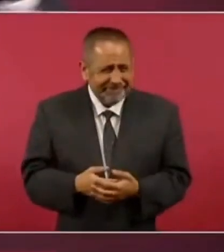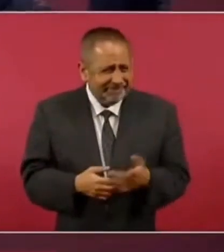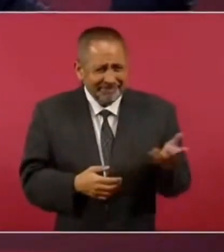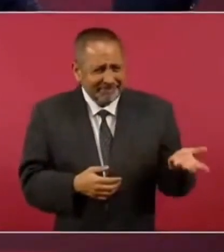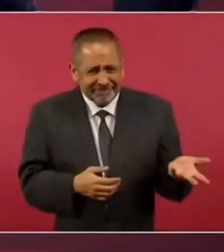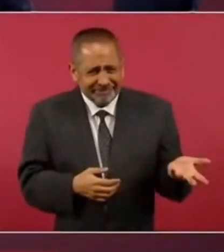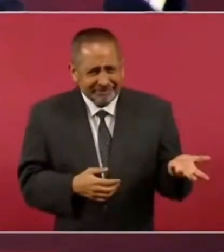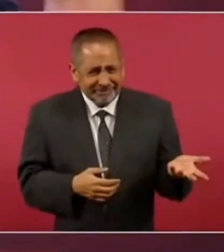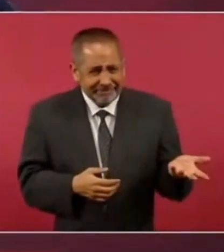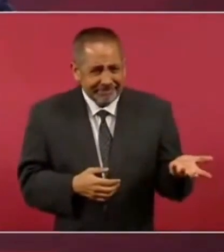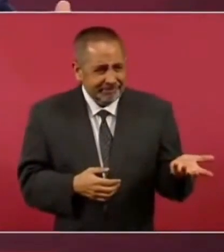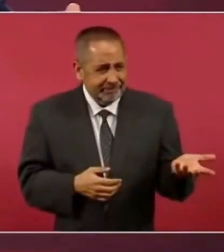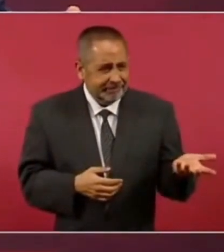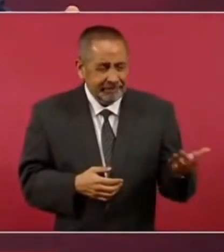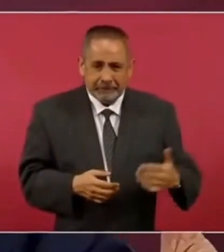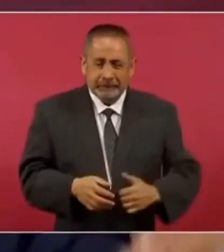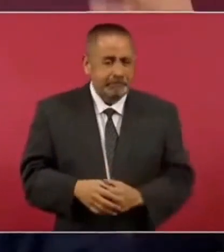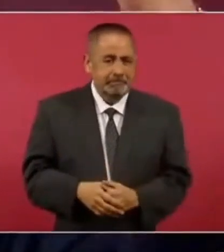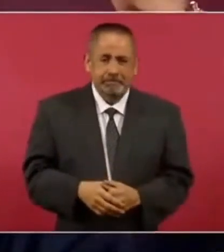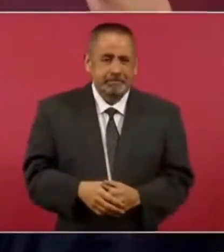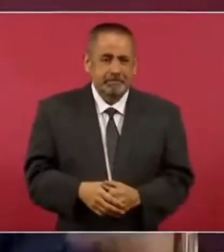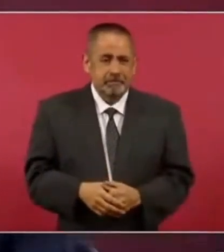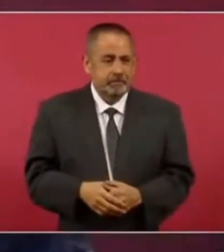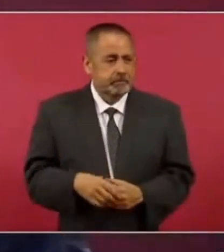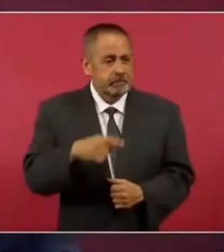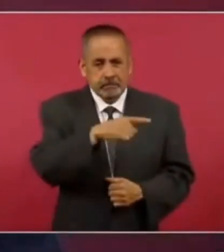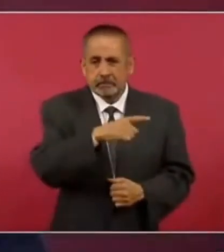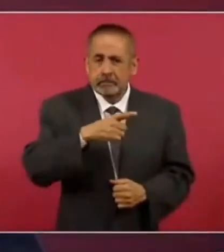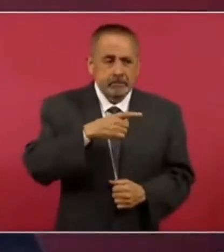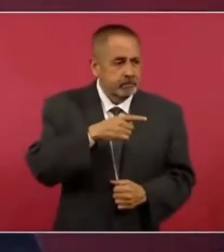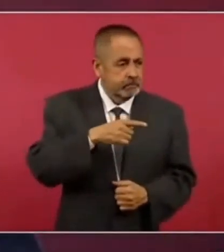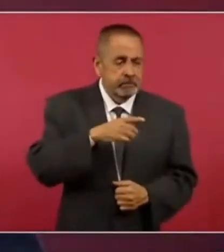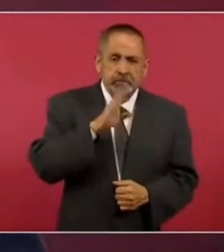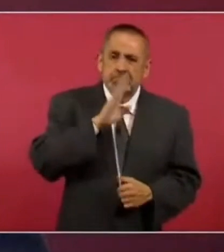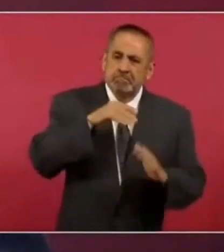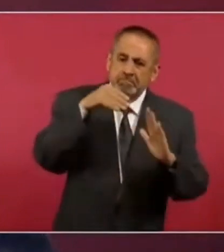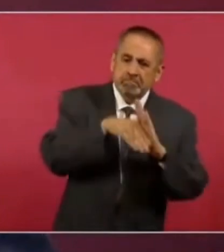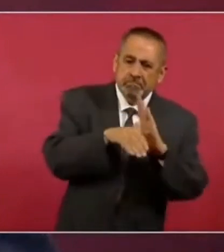cuando estamos padeciendo